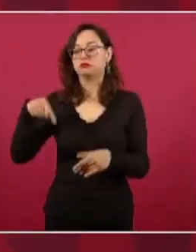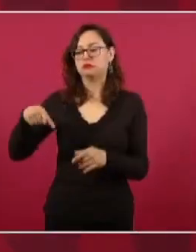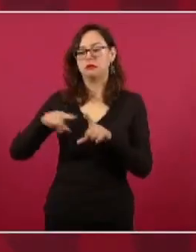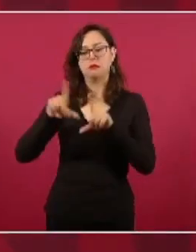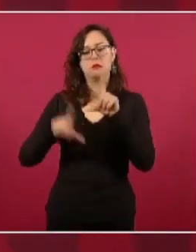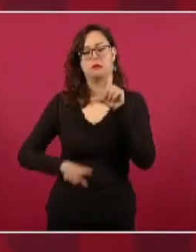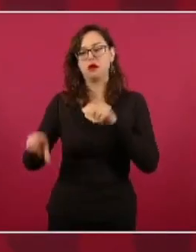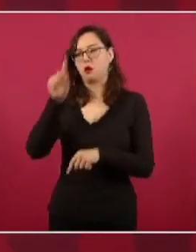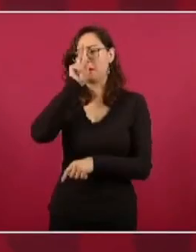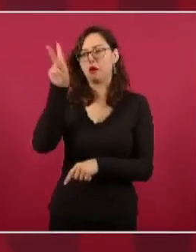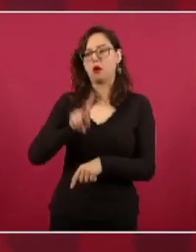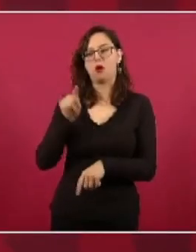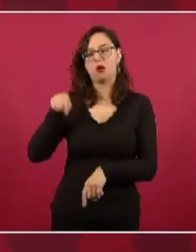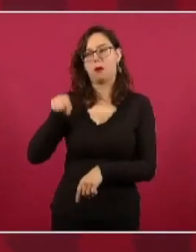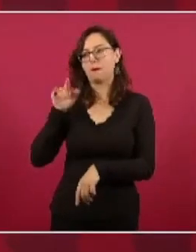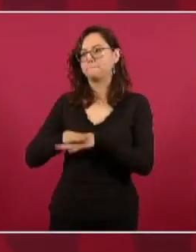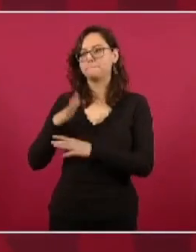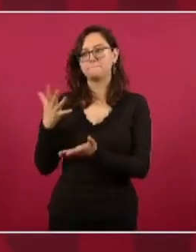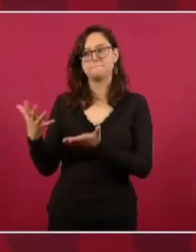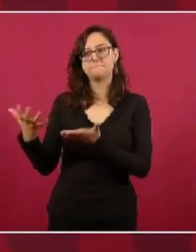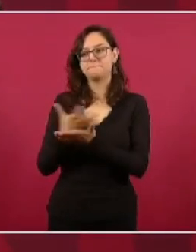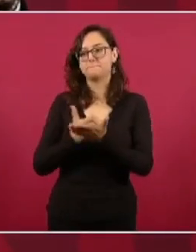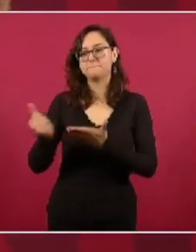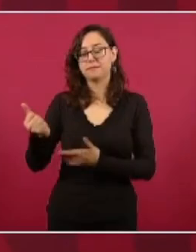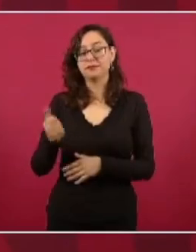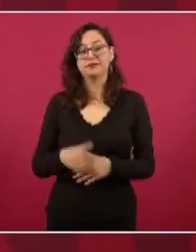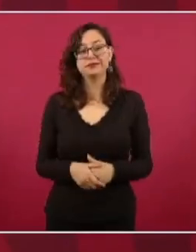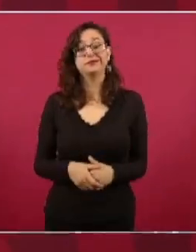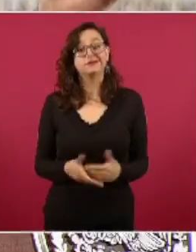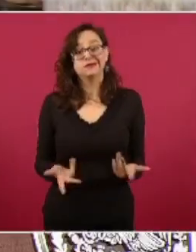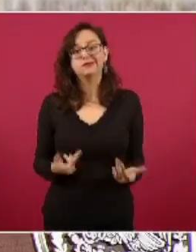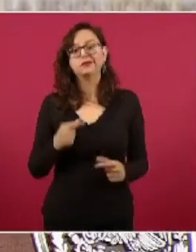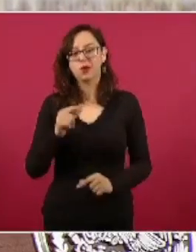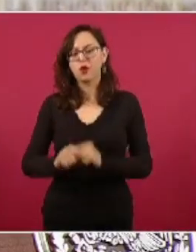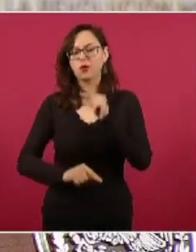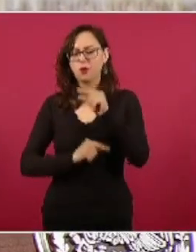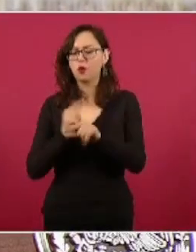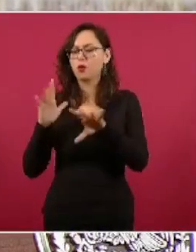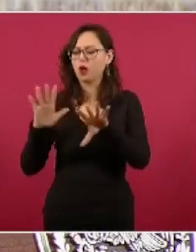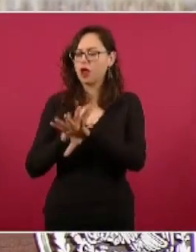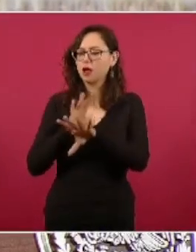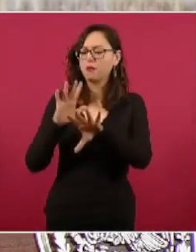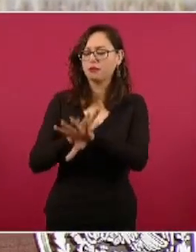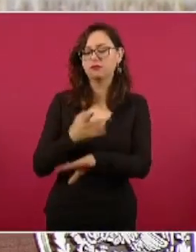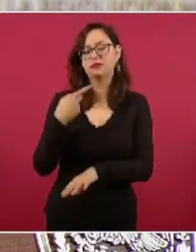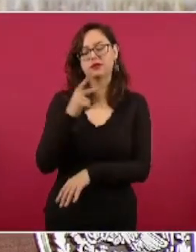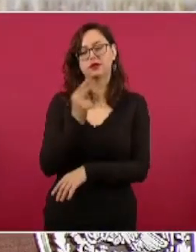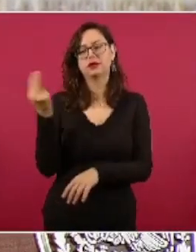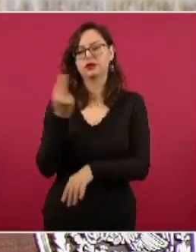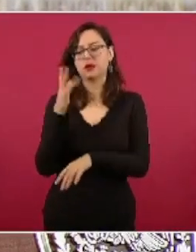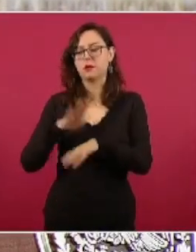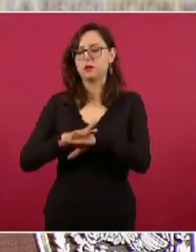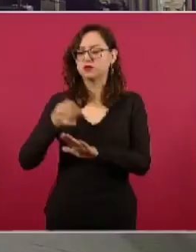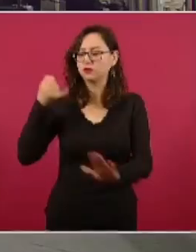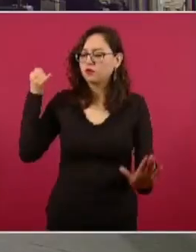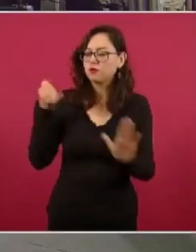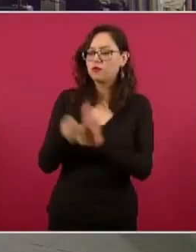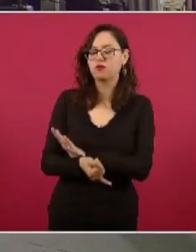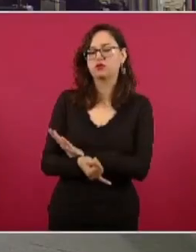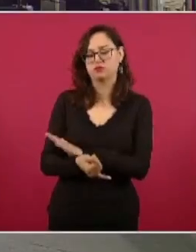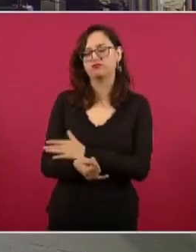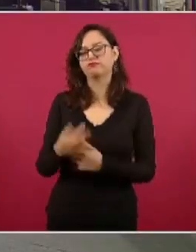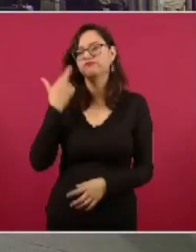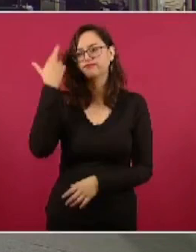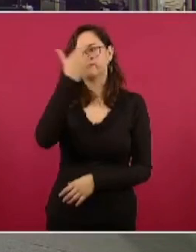Todo eso ha ido cambiando, pero hace falta hacer una revisión a fondo. Y, presidente, también